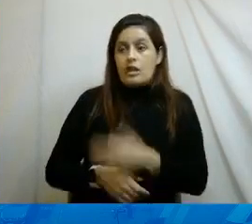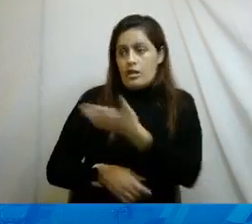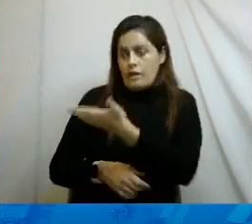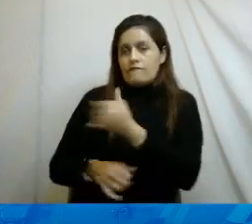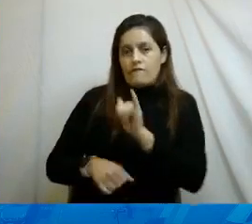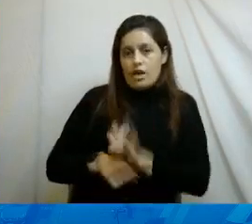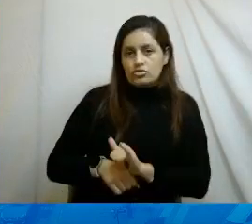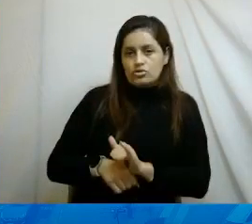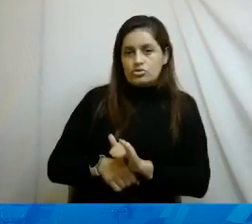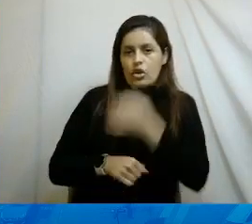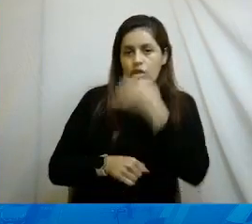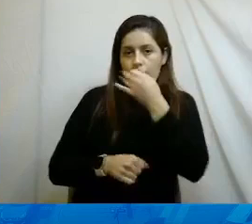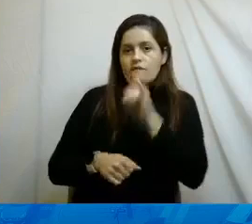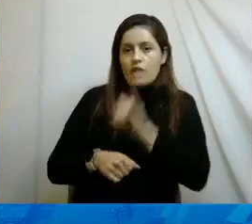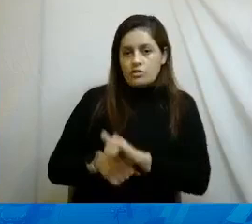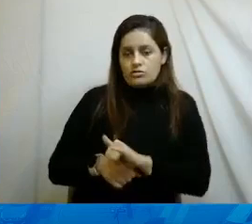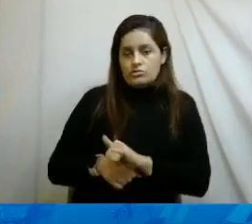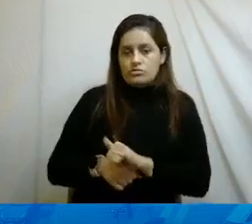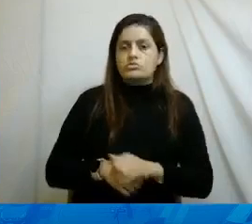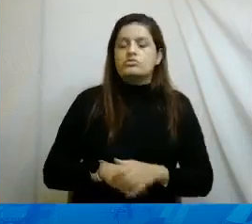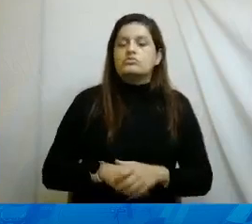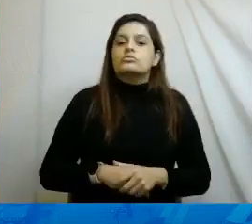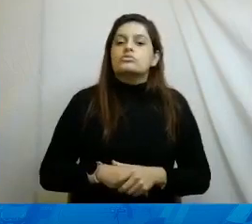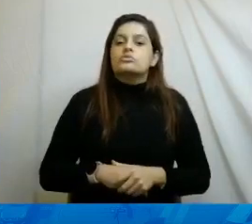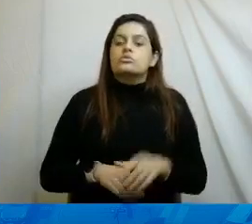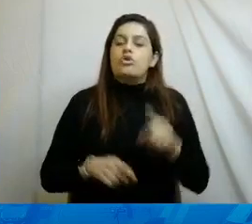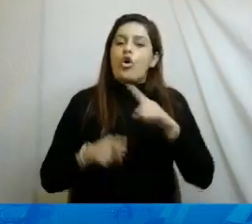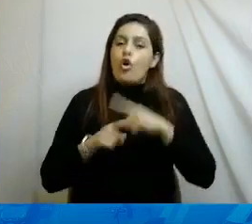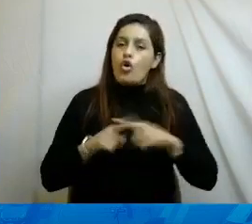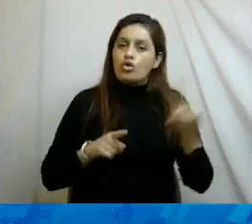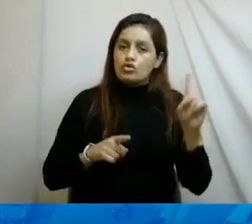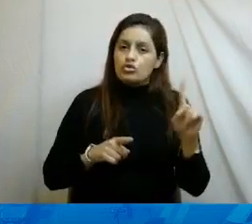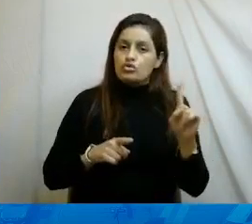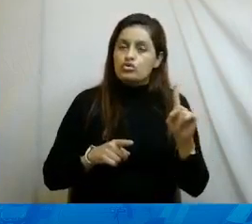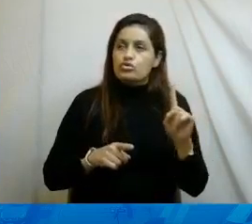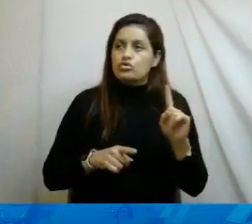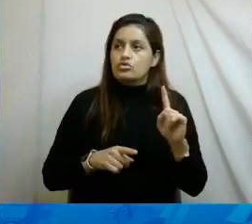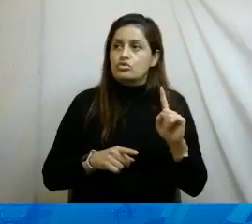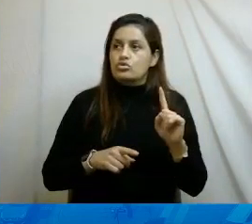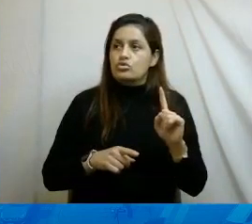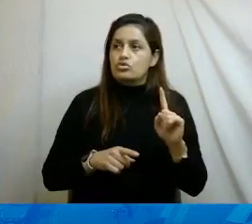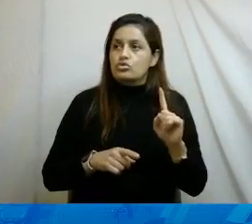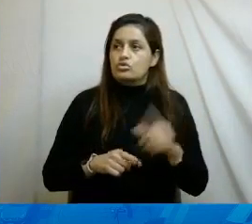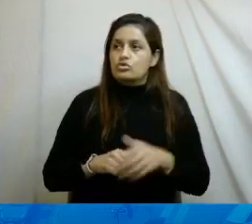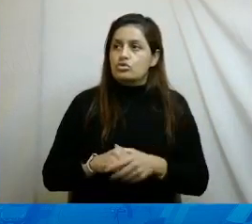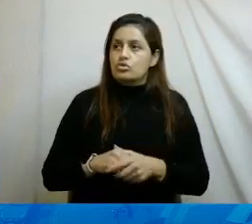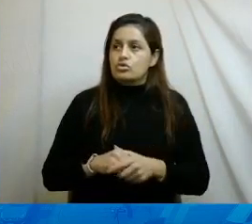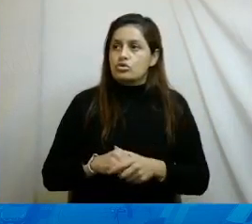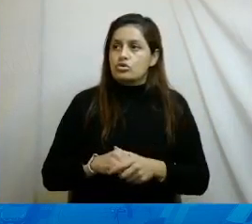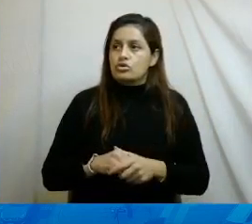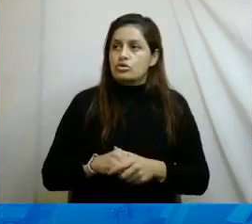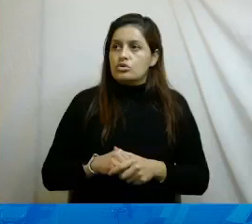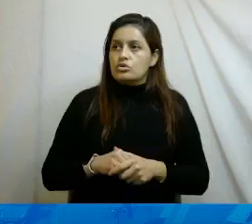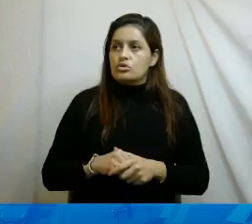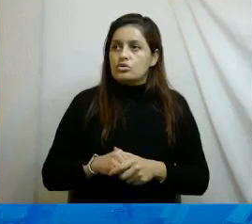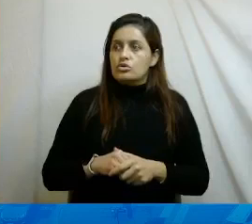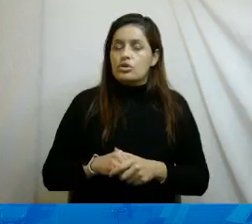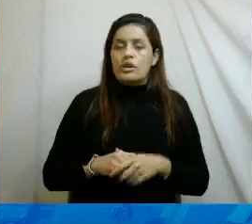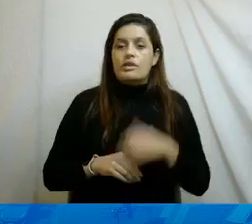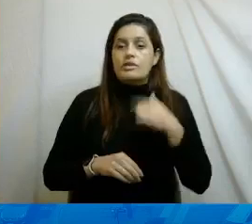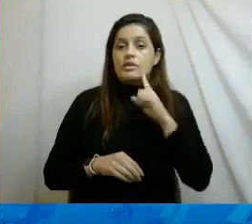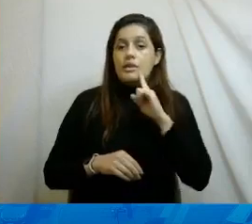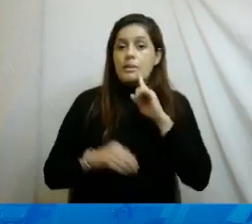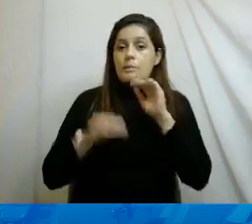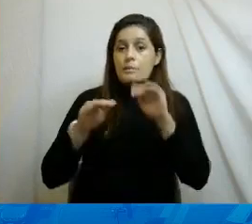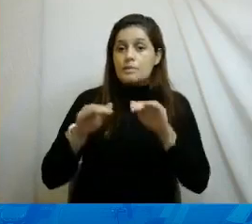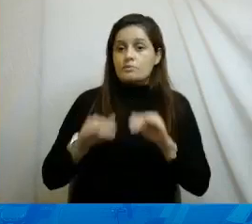aquí también lo mencioné. Y lo otro, yo vi, y tenemos, digamos, entiendo la misma información,